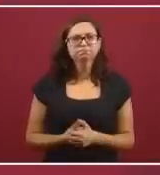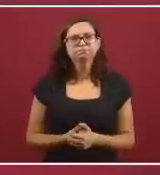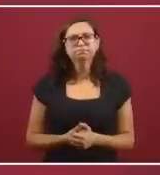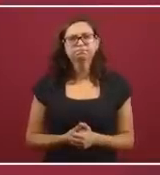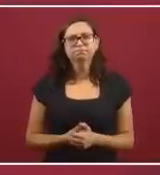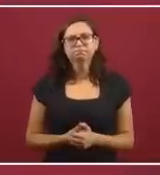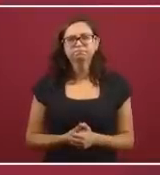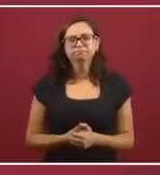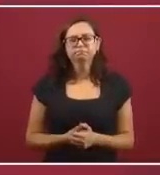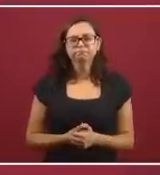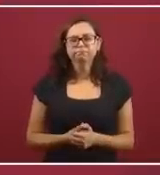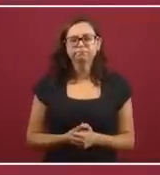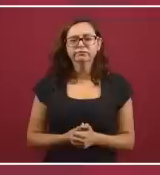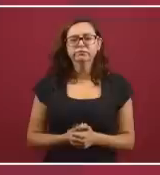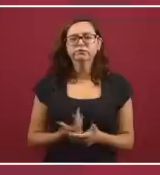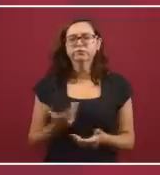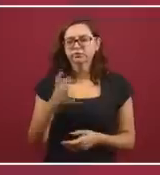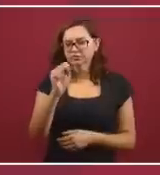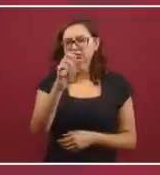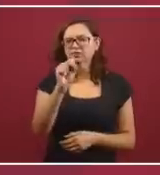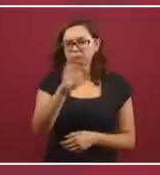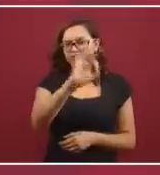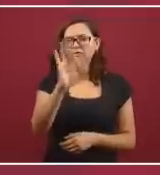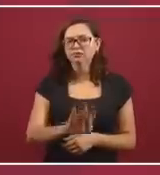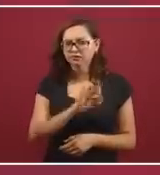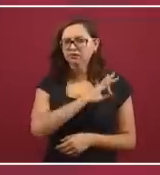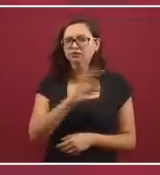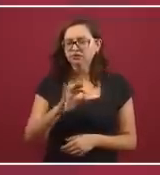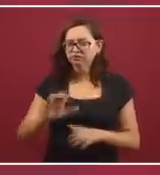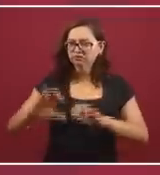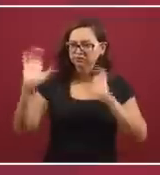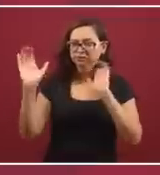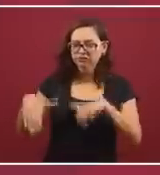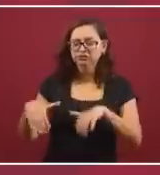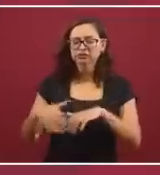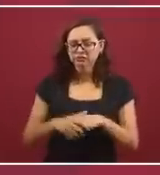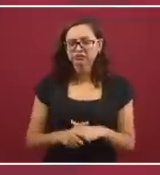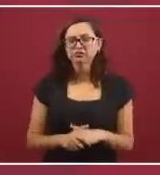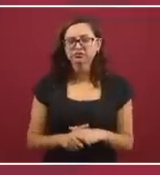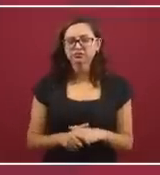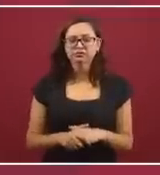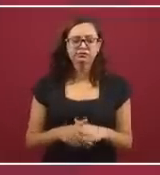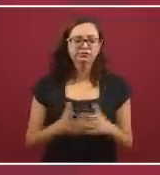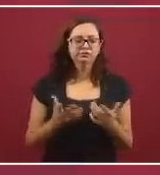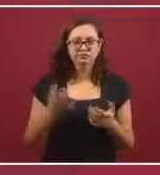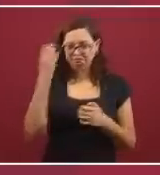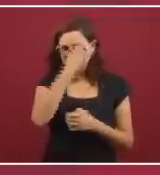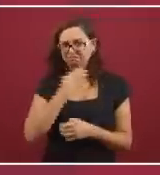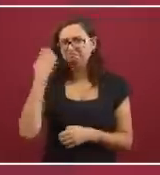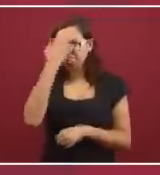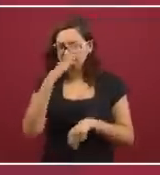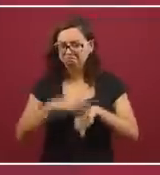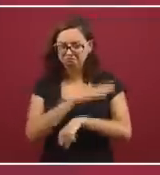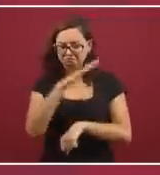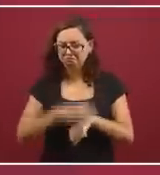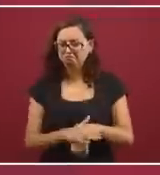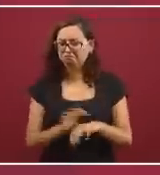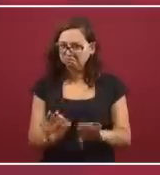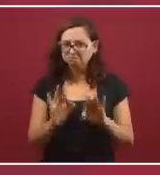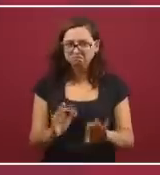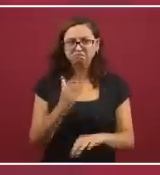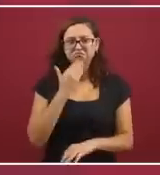están entrando el 60 por ciento de los que pasan el examen